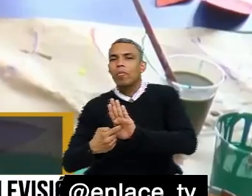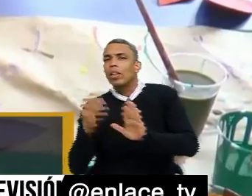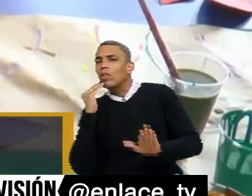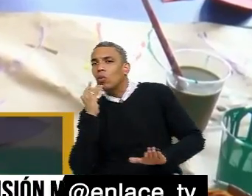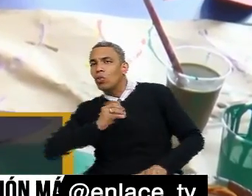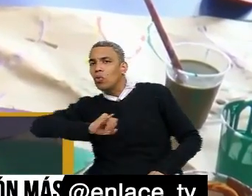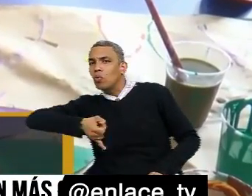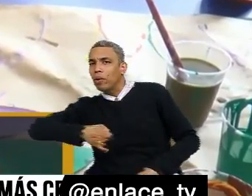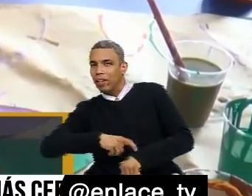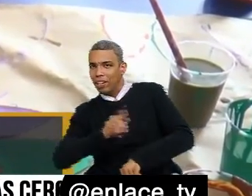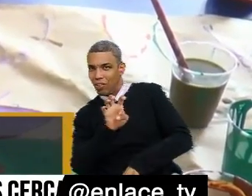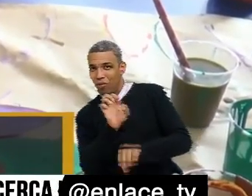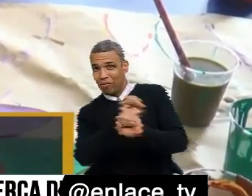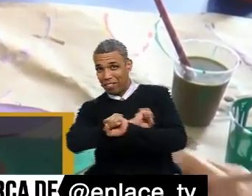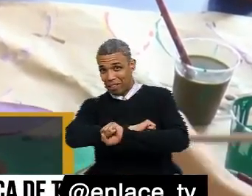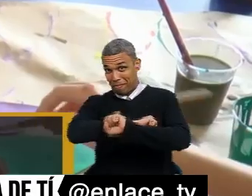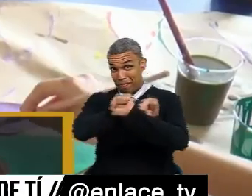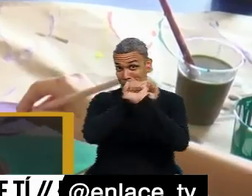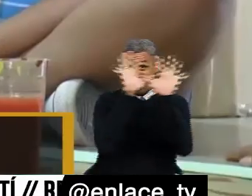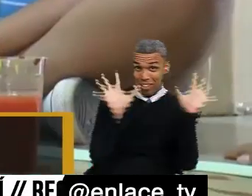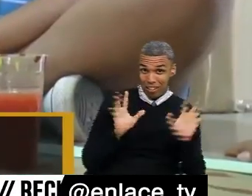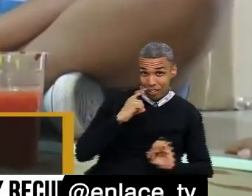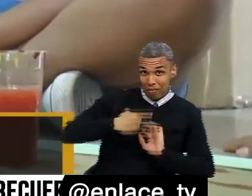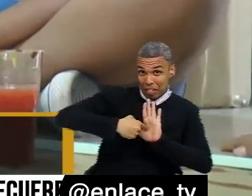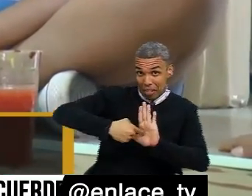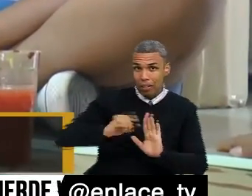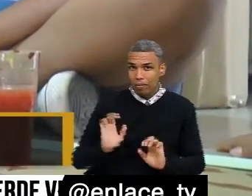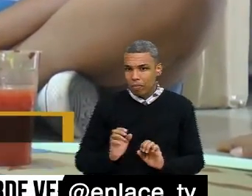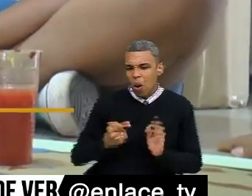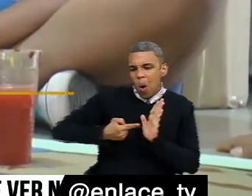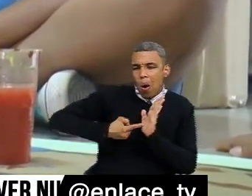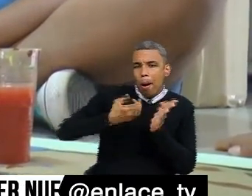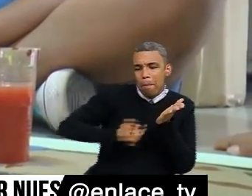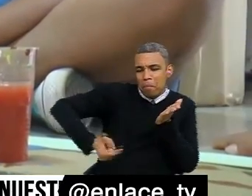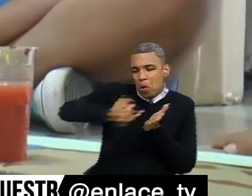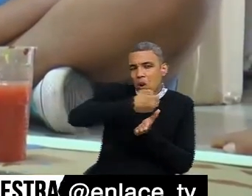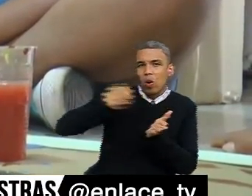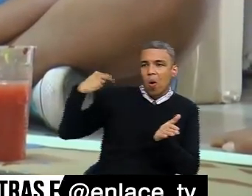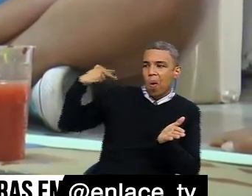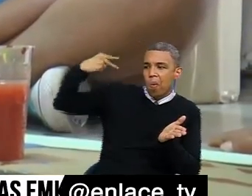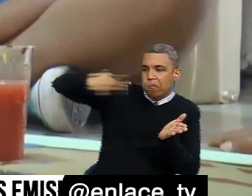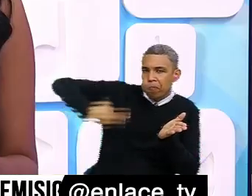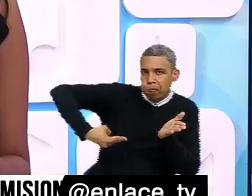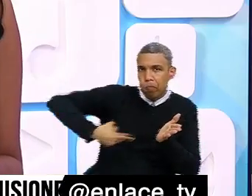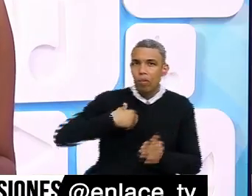Territorio, en la cual emprenderán un viaje por la historia de los yariguíes Pipatón y Yarima.